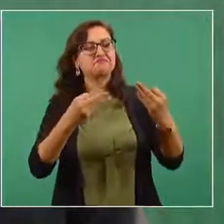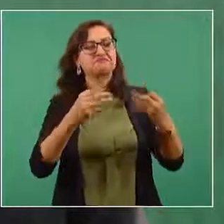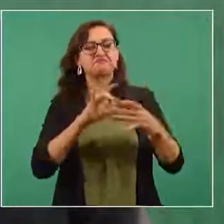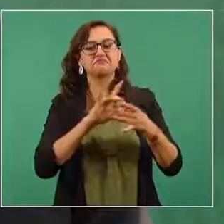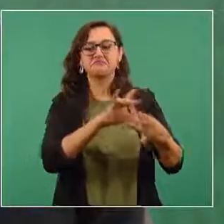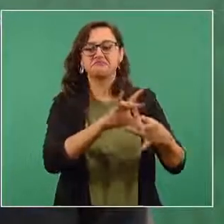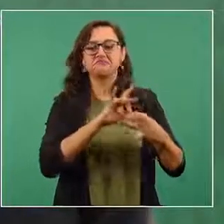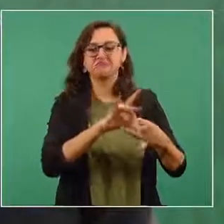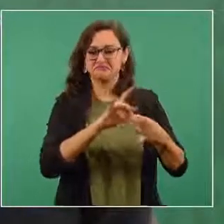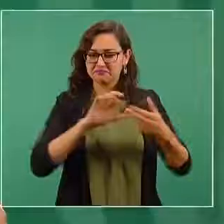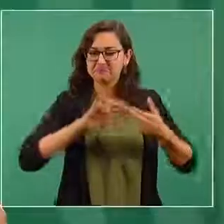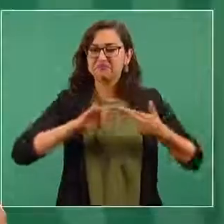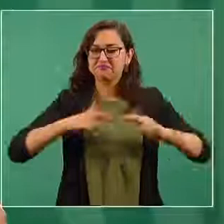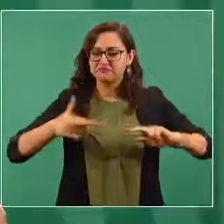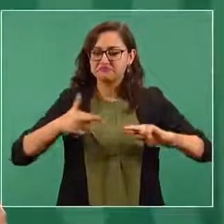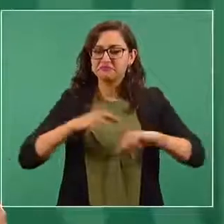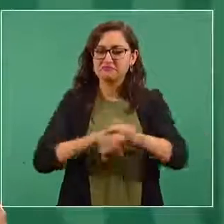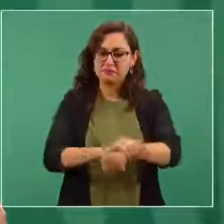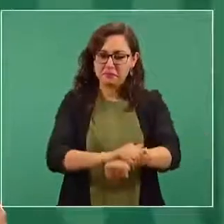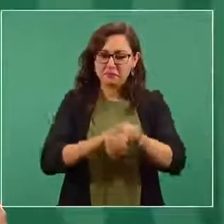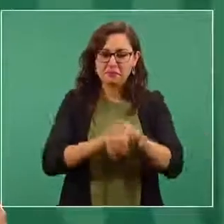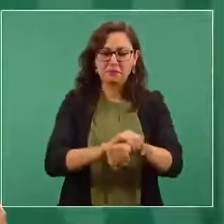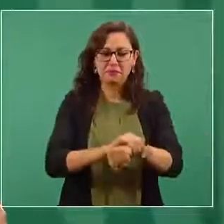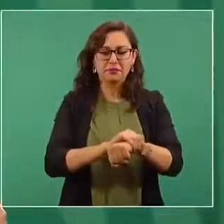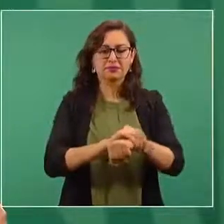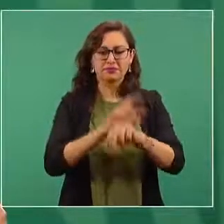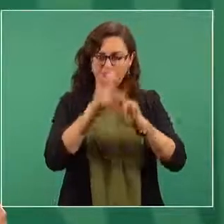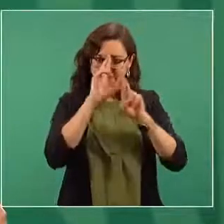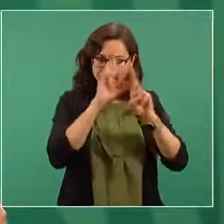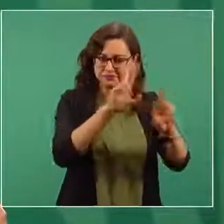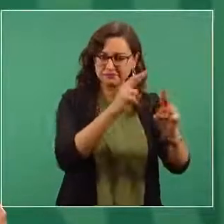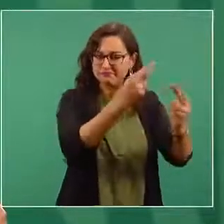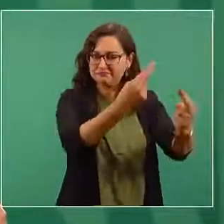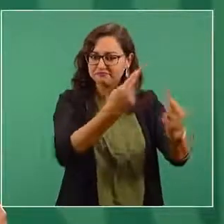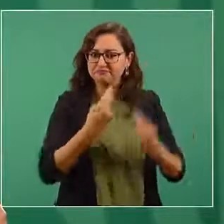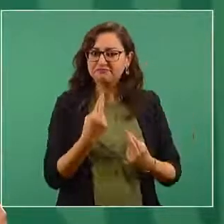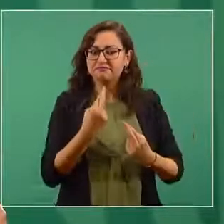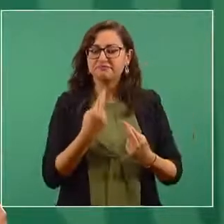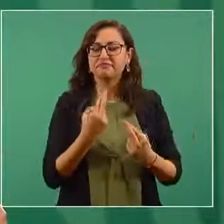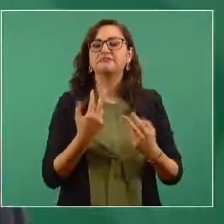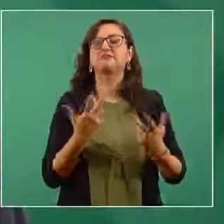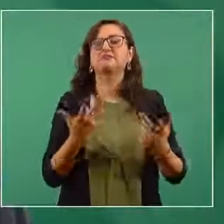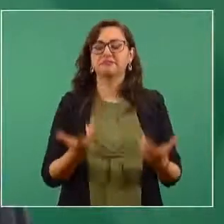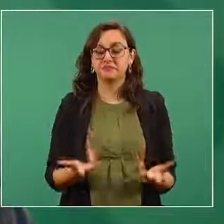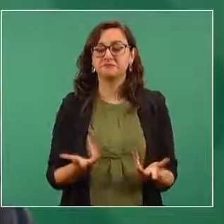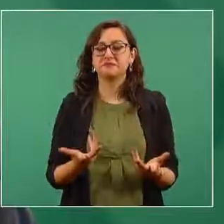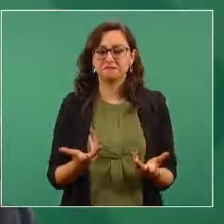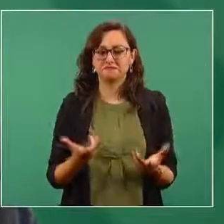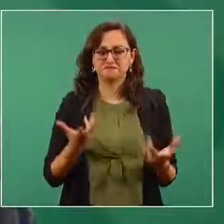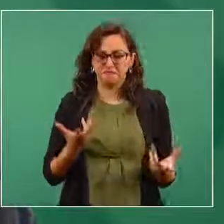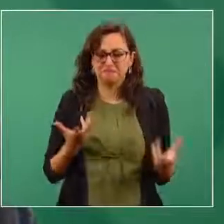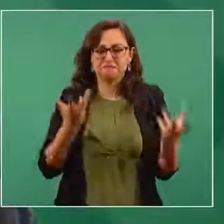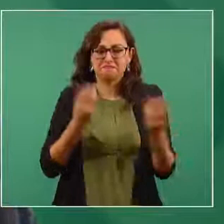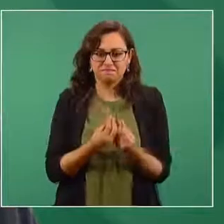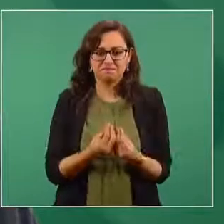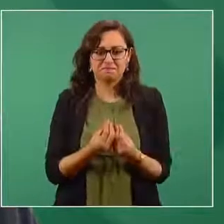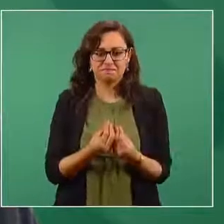y desde luego de buscar la cooperación para enfrentar